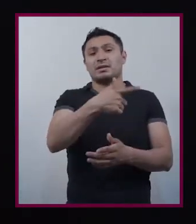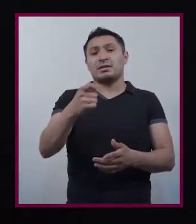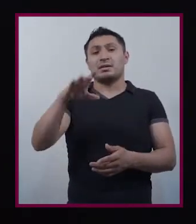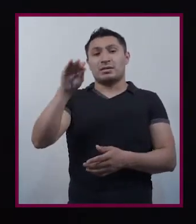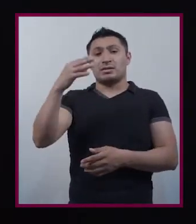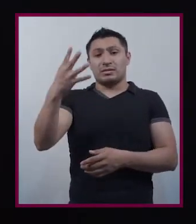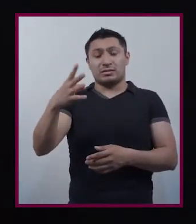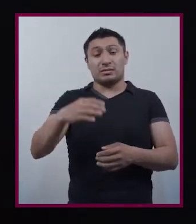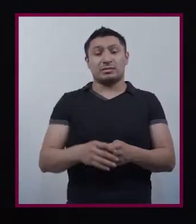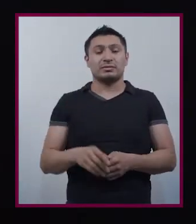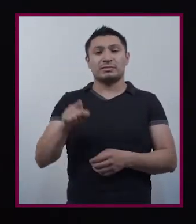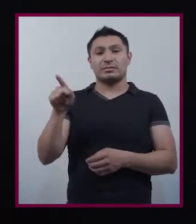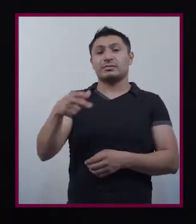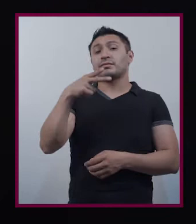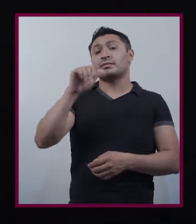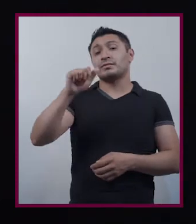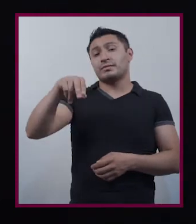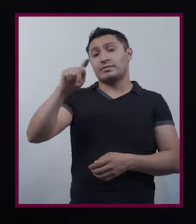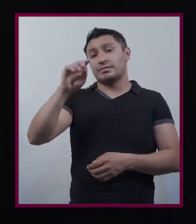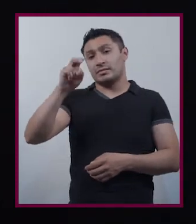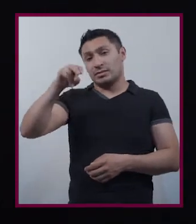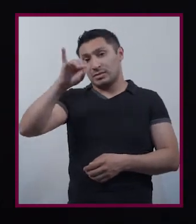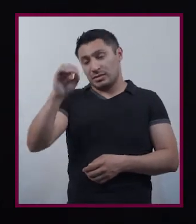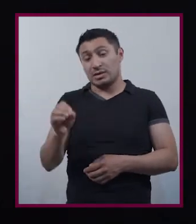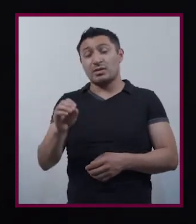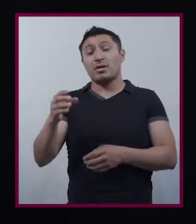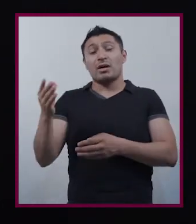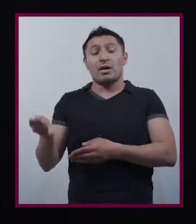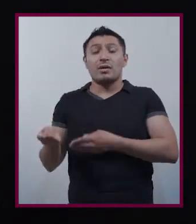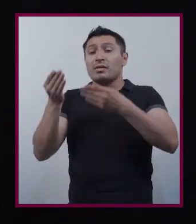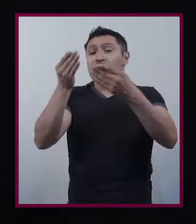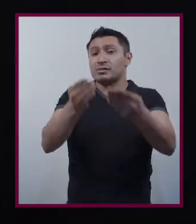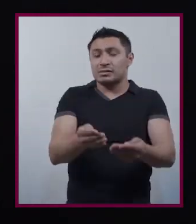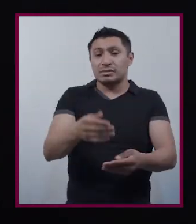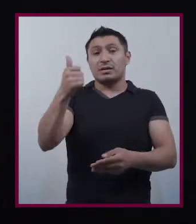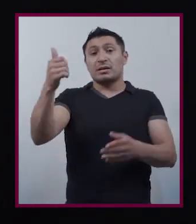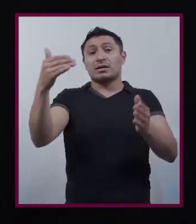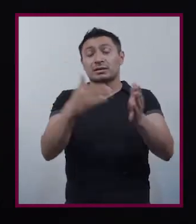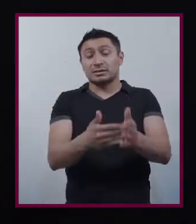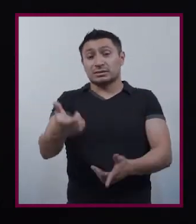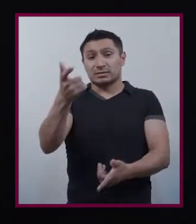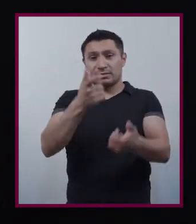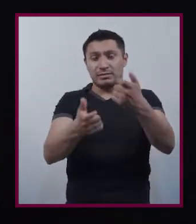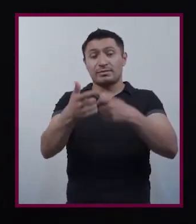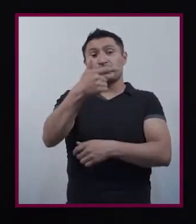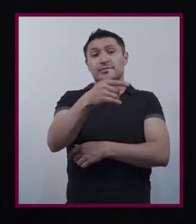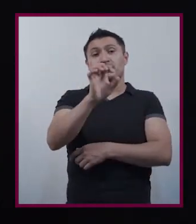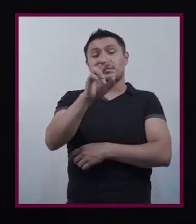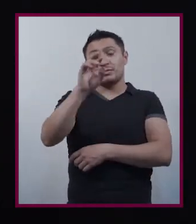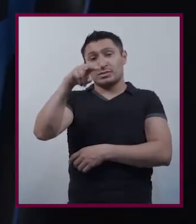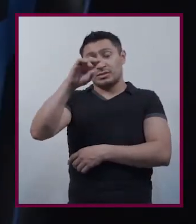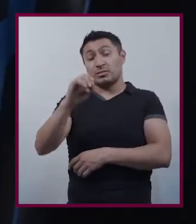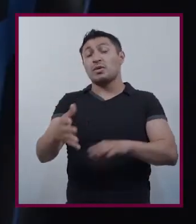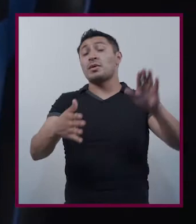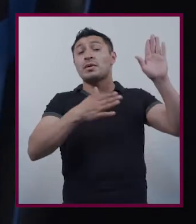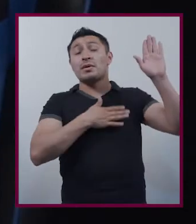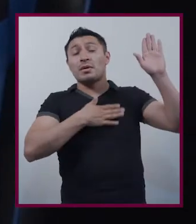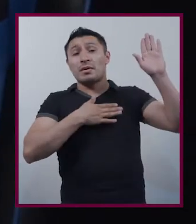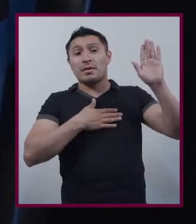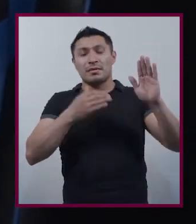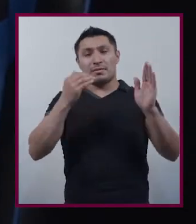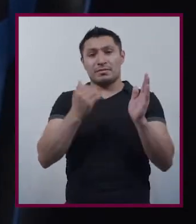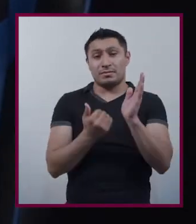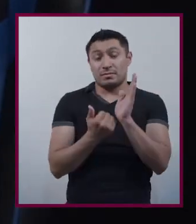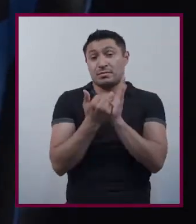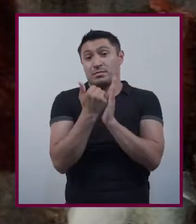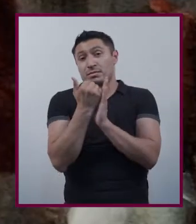1794. Antonio Rodríguez dio una dote de 6,000 pesos y Jerónimo la promesa de heredar el mayorazgo